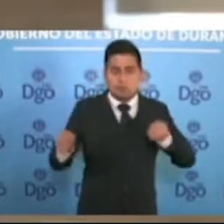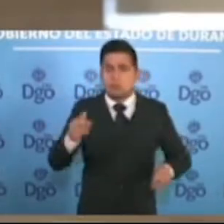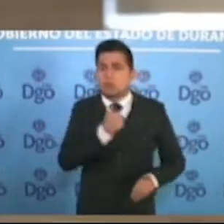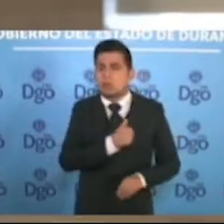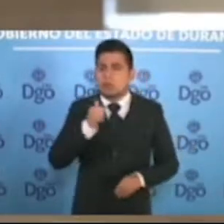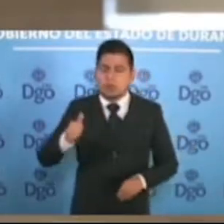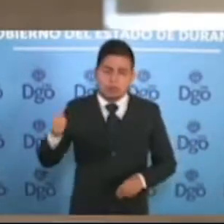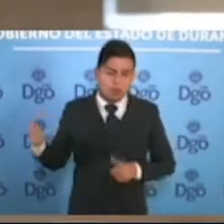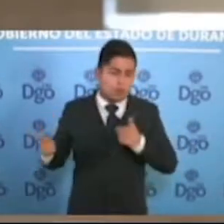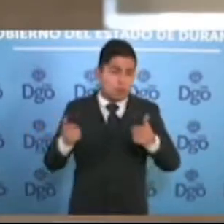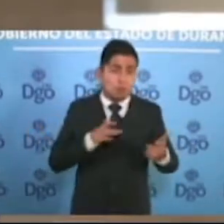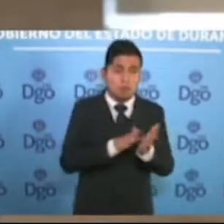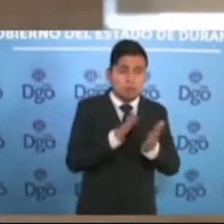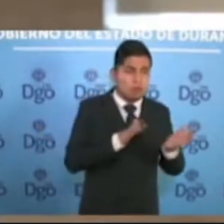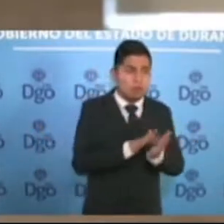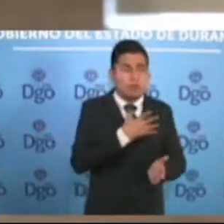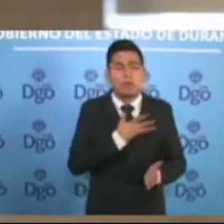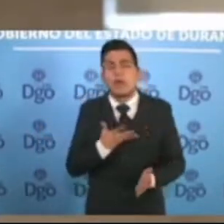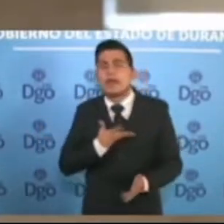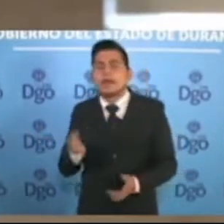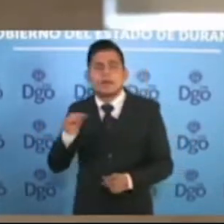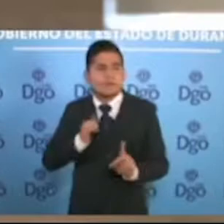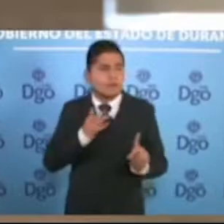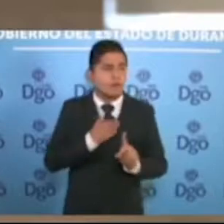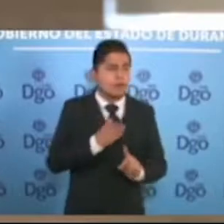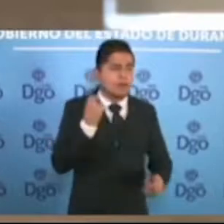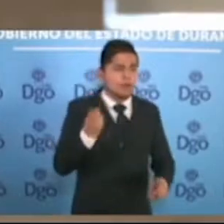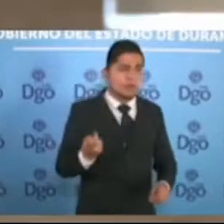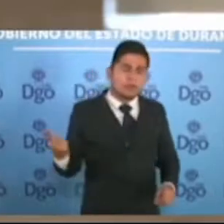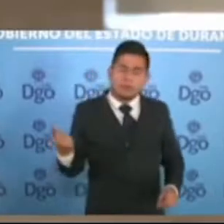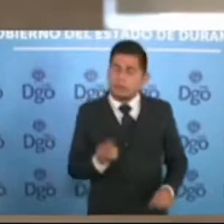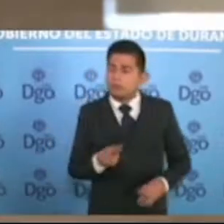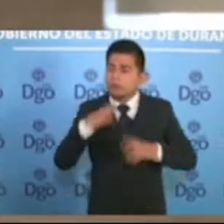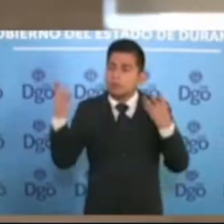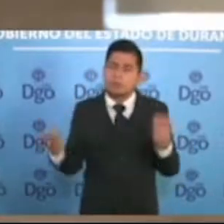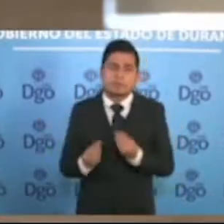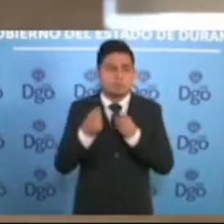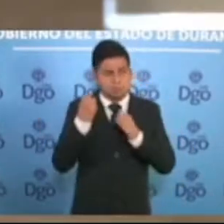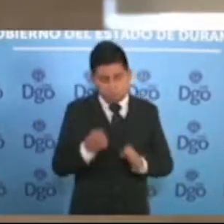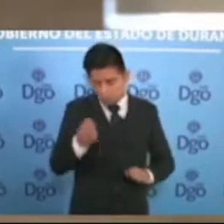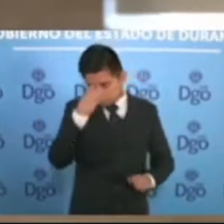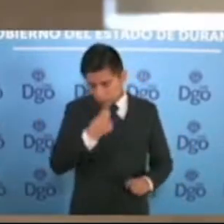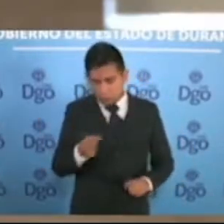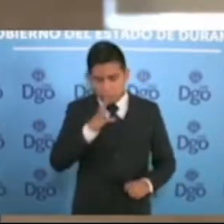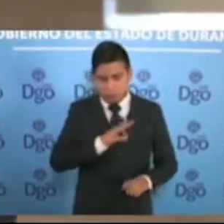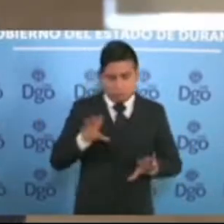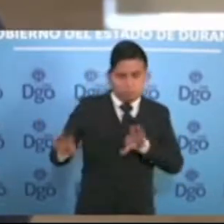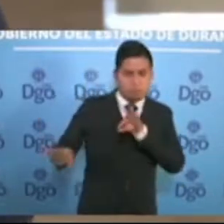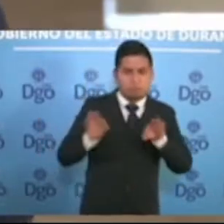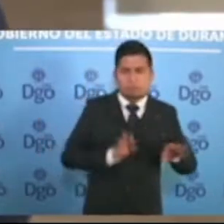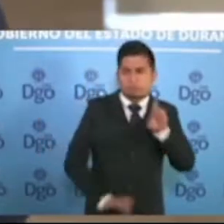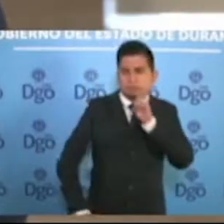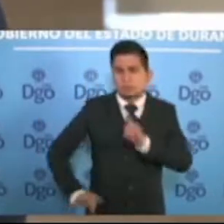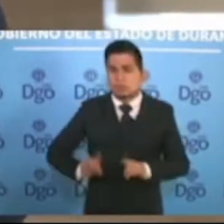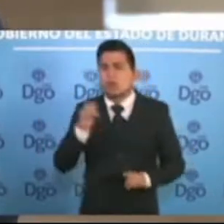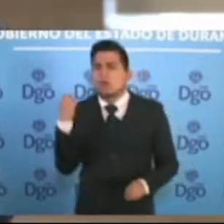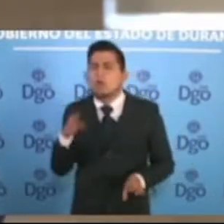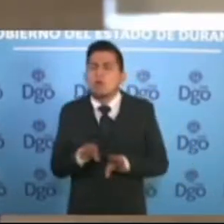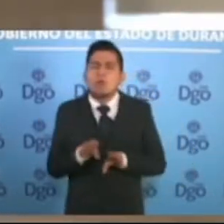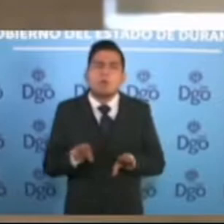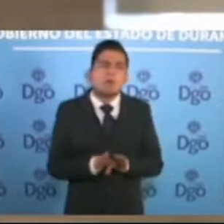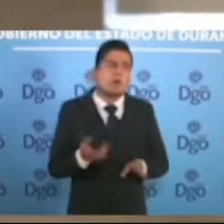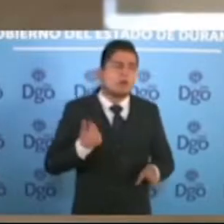haciendo énfasis en la necesidad de estar unidos para encontrar coincidencias a partir de